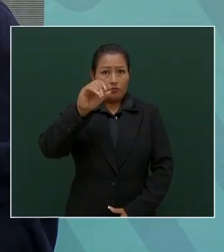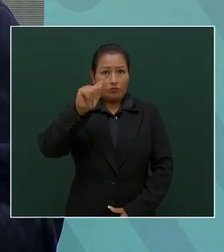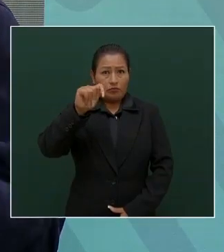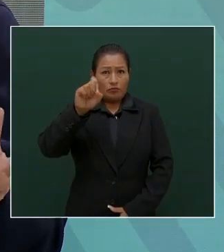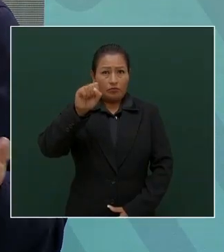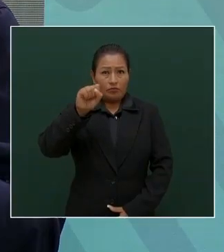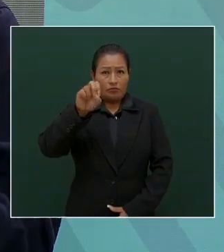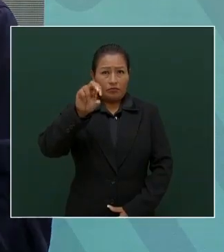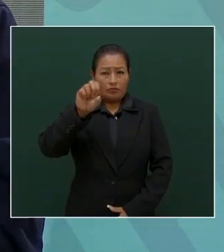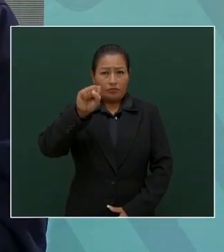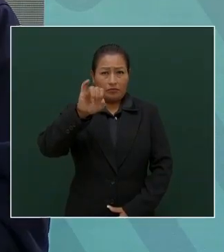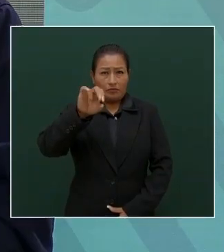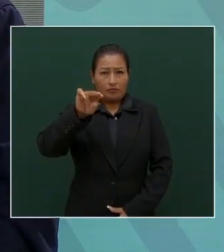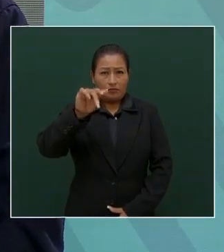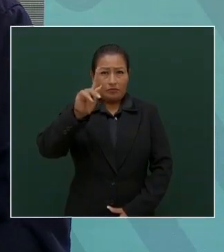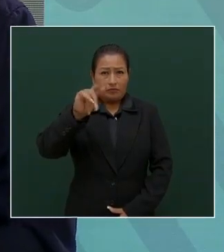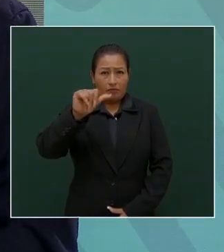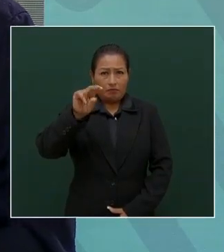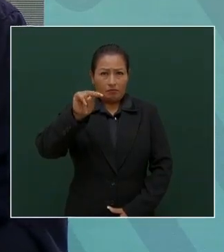imagínense